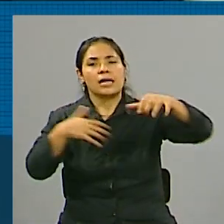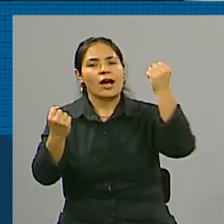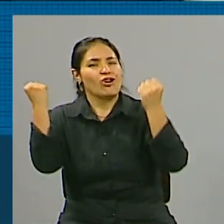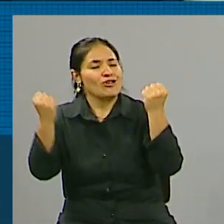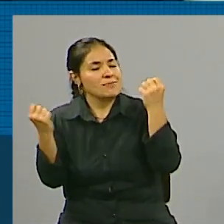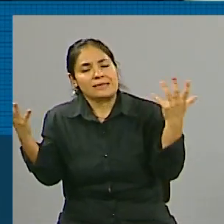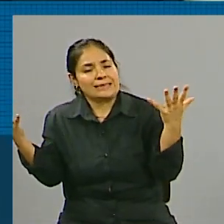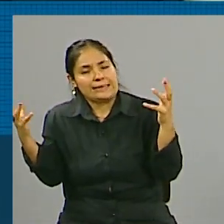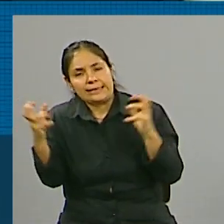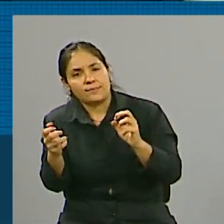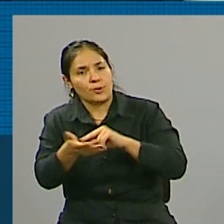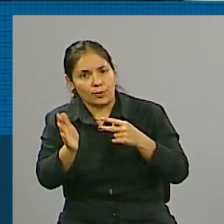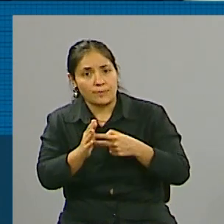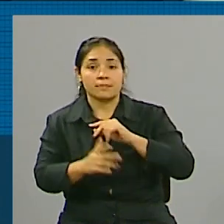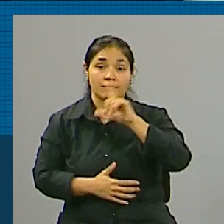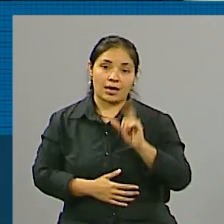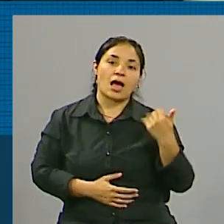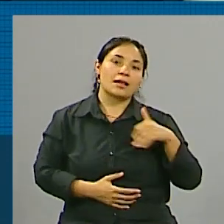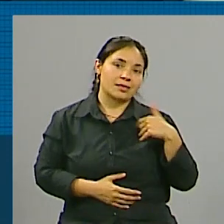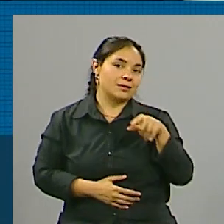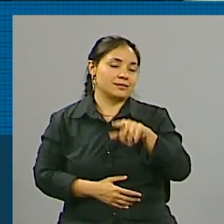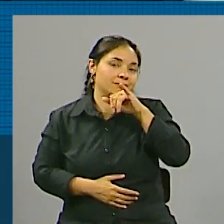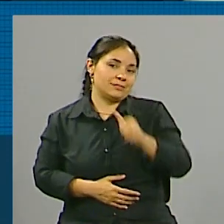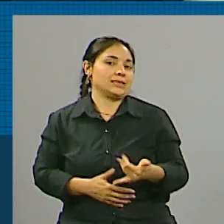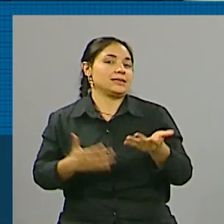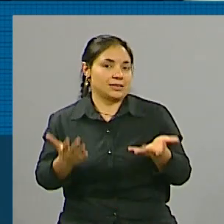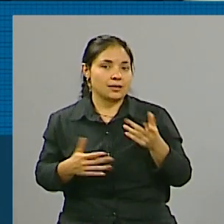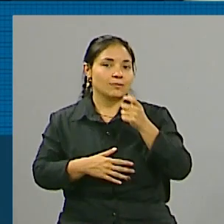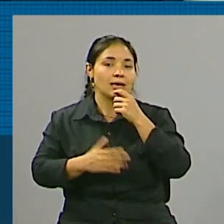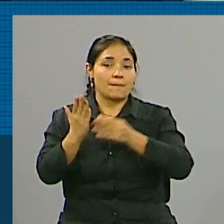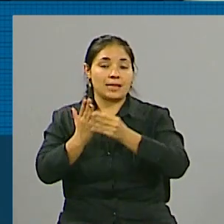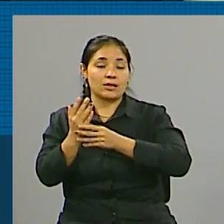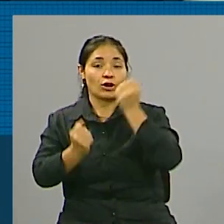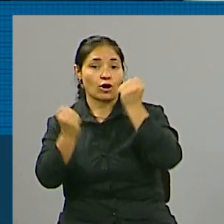economía. En la Argentina se hace mucho hincapié. De hecho, el propio ministro